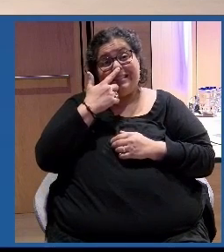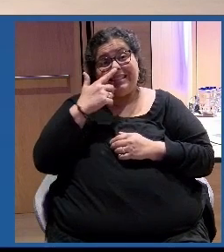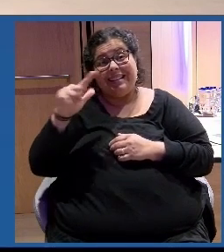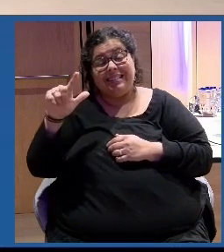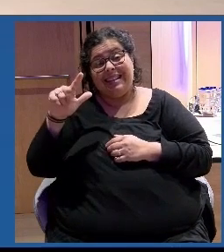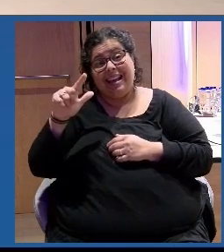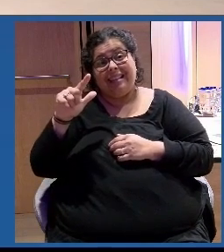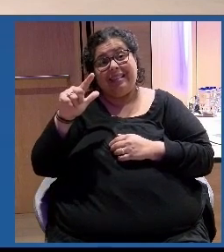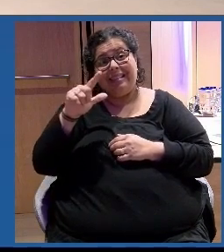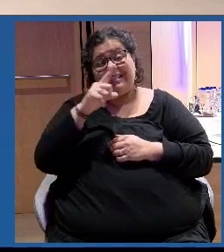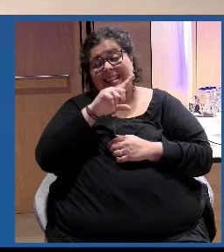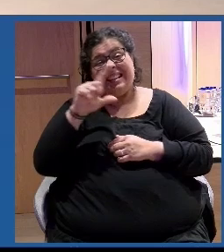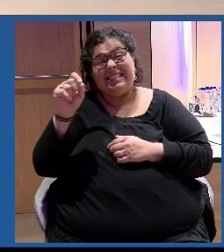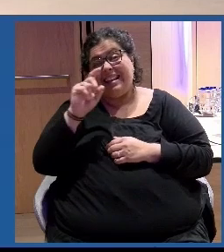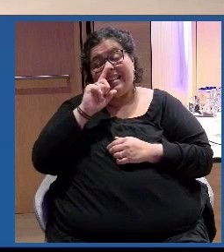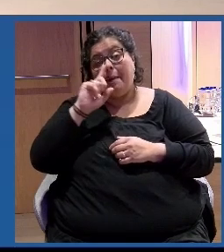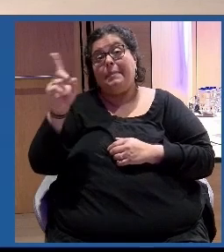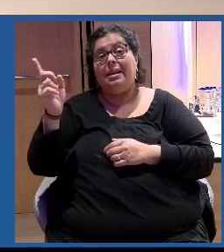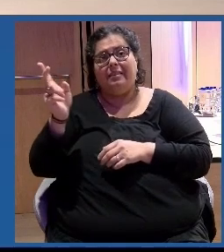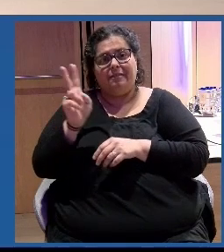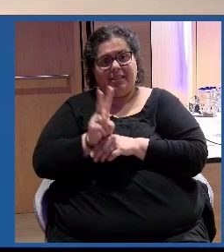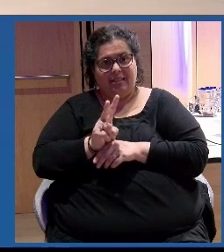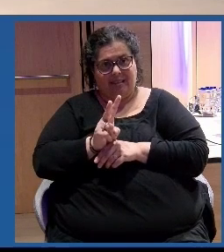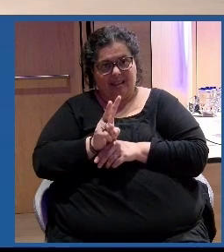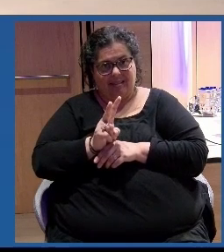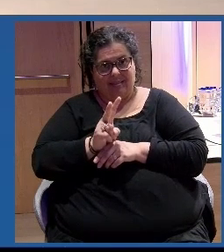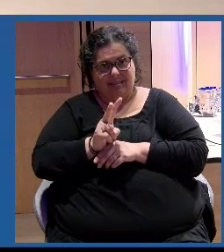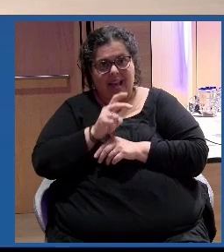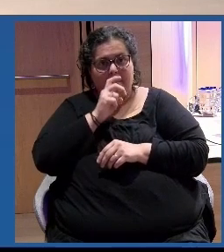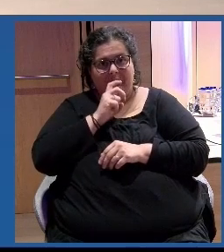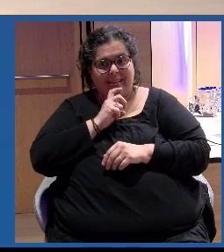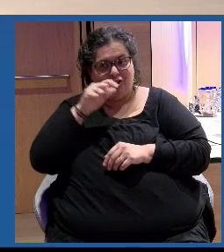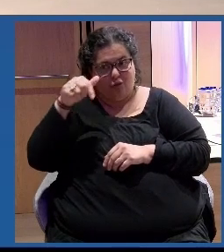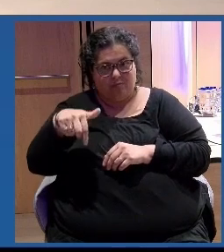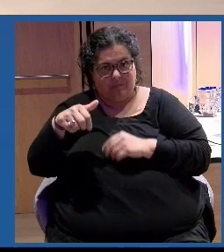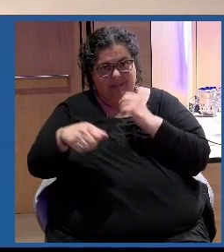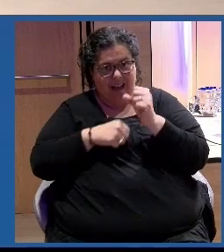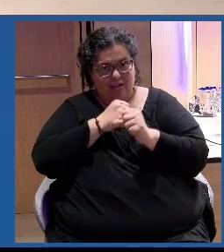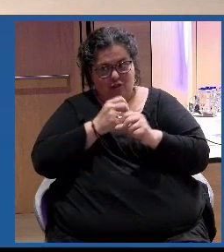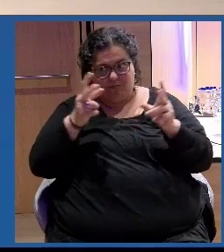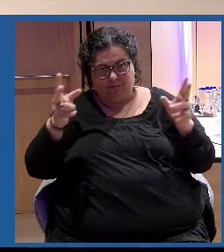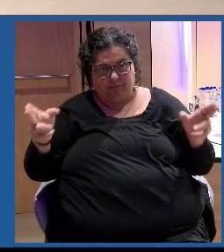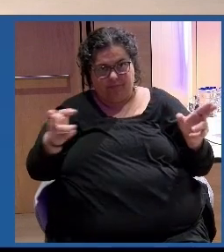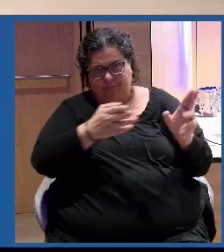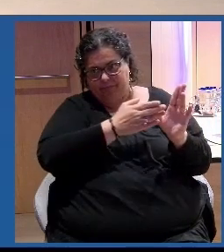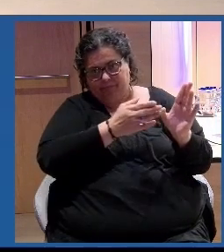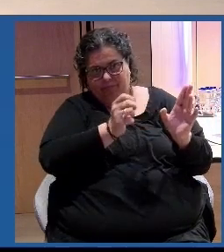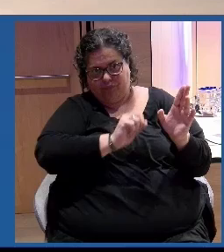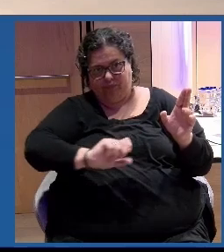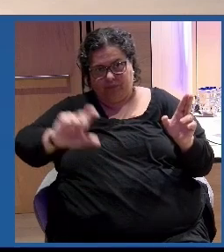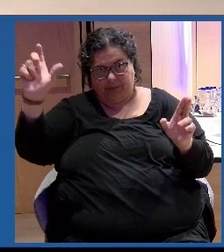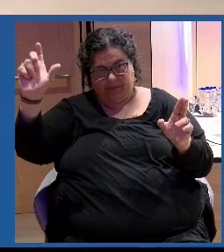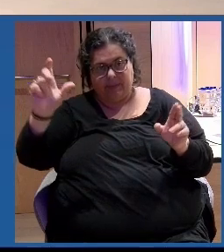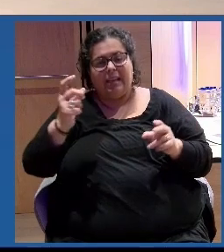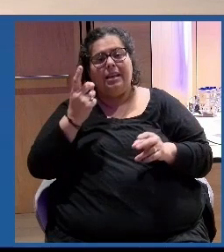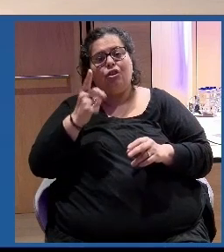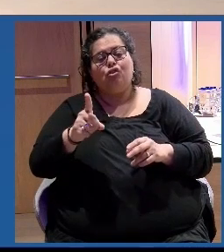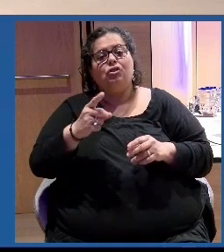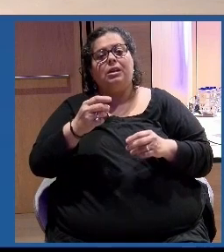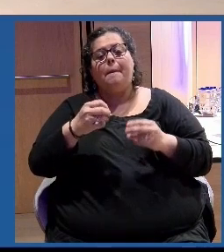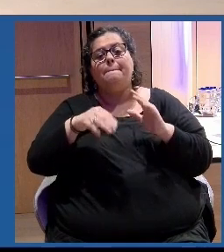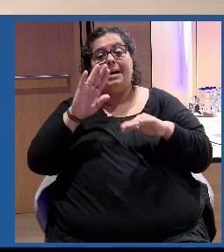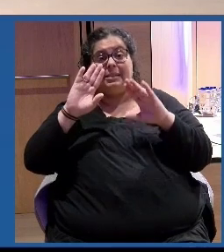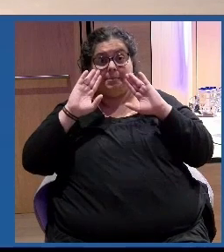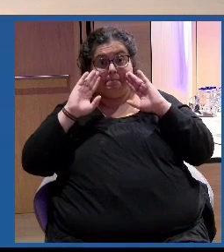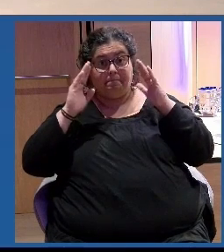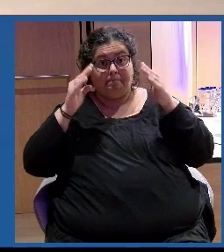del 2023. Ahora, ¿qué empezamos a observar? La estacionalidad. Y la estacionalidad centrada en el mes de marzo. En el